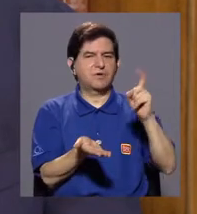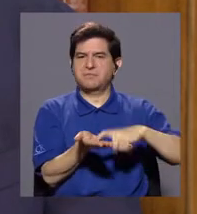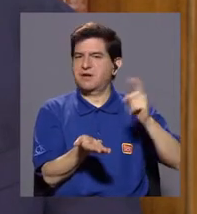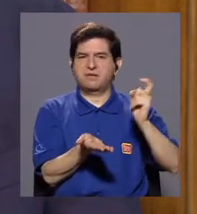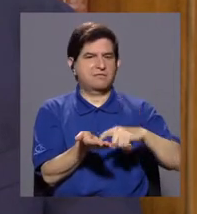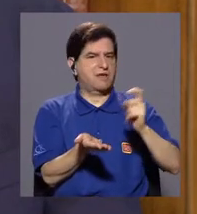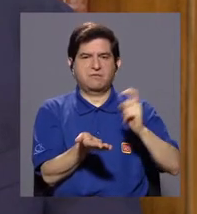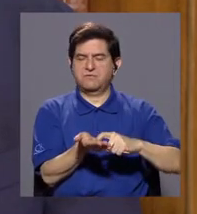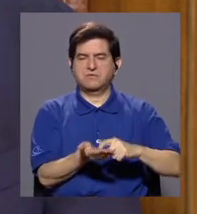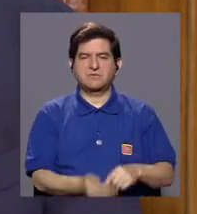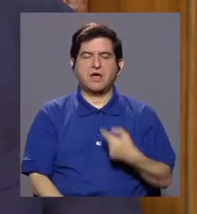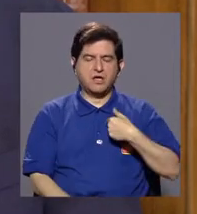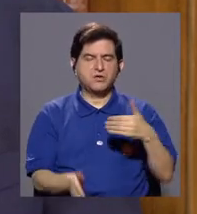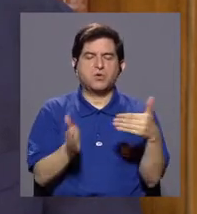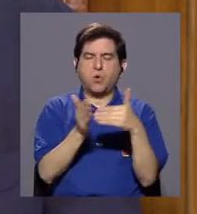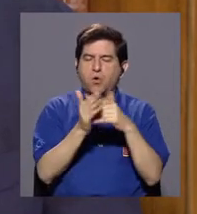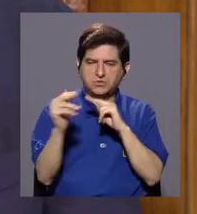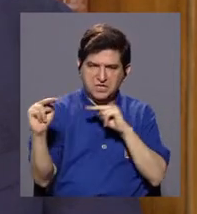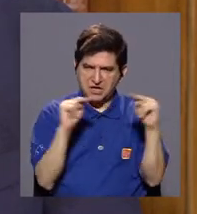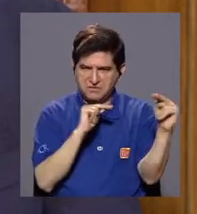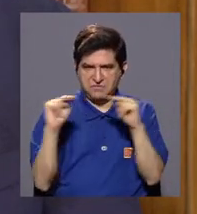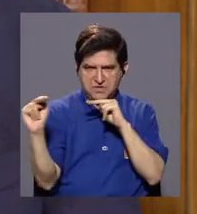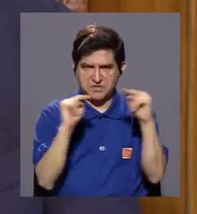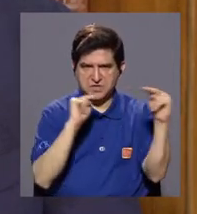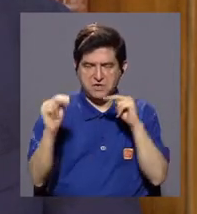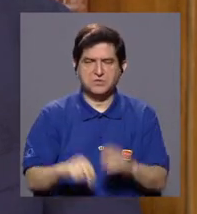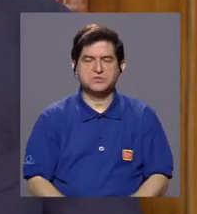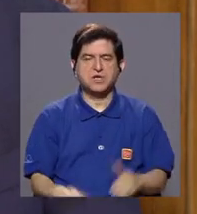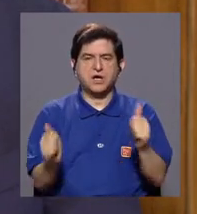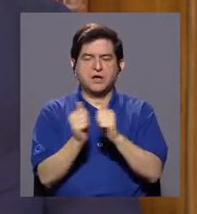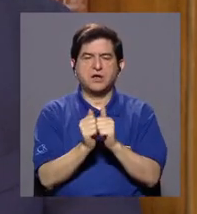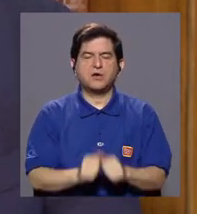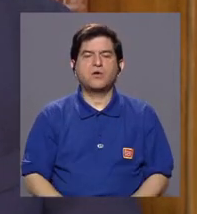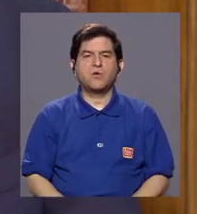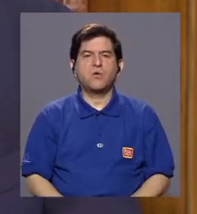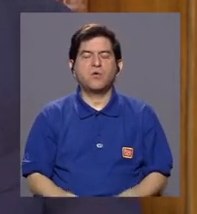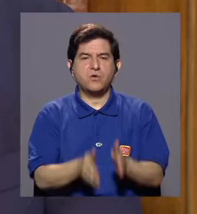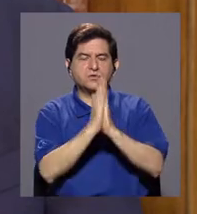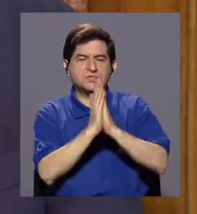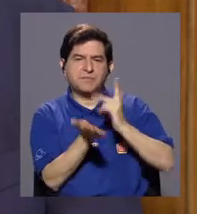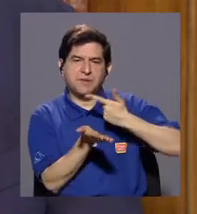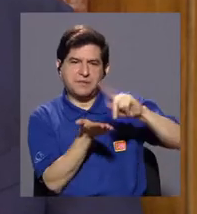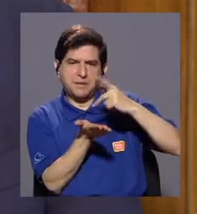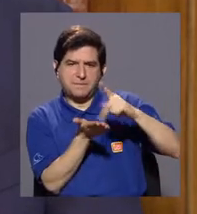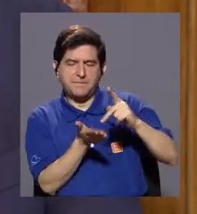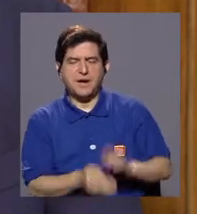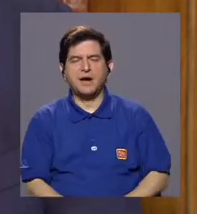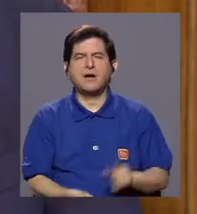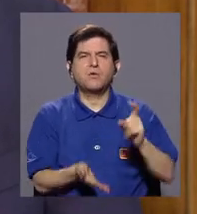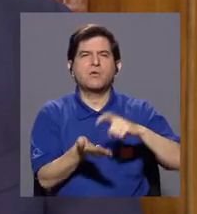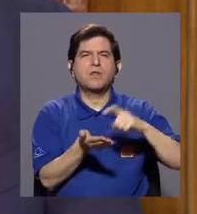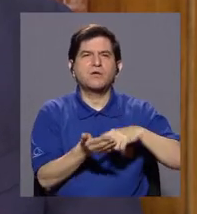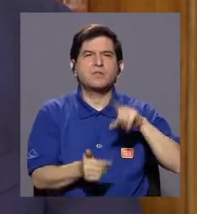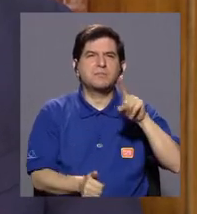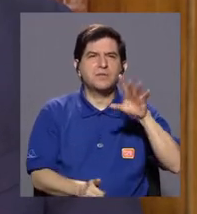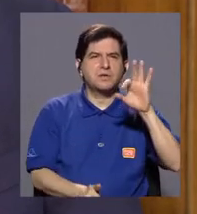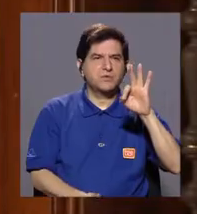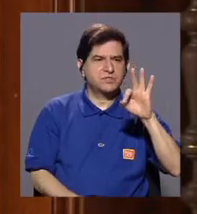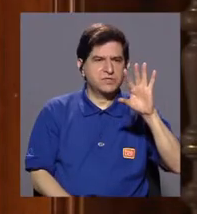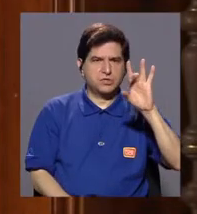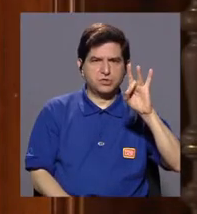deuda y sentarme a renegociar con los acreedores. La deuda en el 86